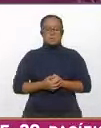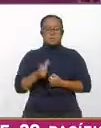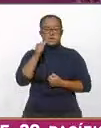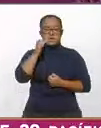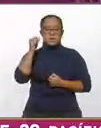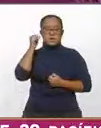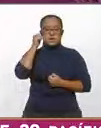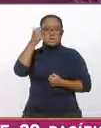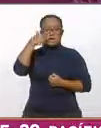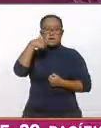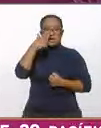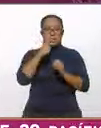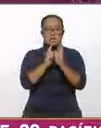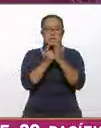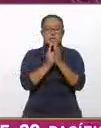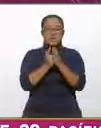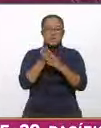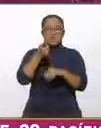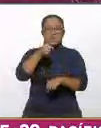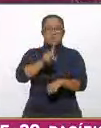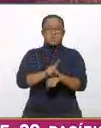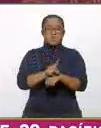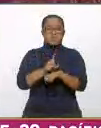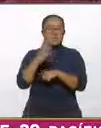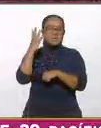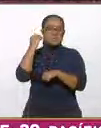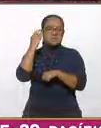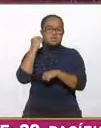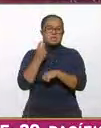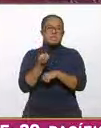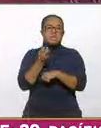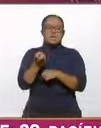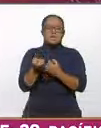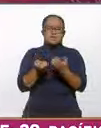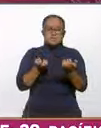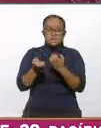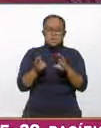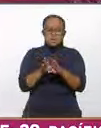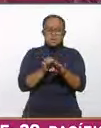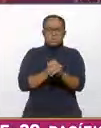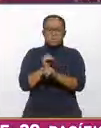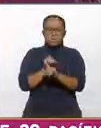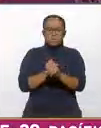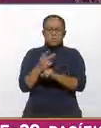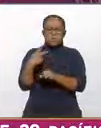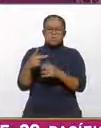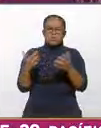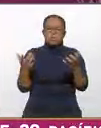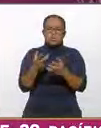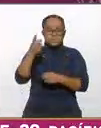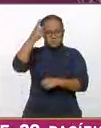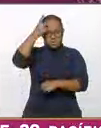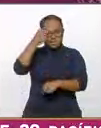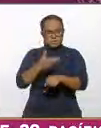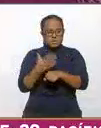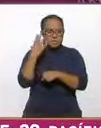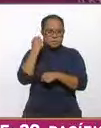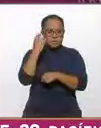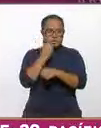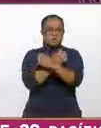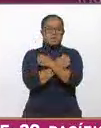se presentó el libro Días de Radio. Es un ejercicio de investigación que llevó a cabo el actual director de Radio